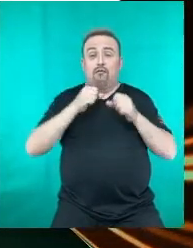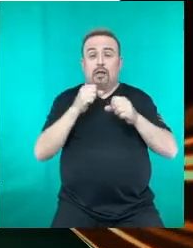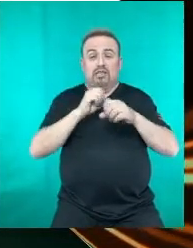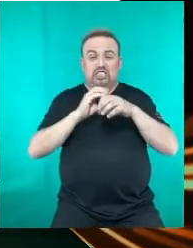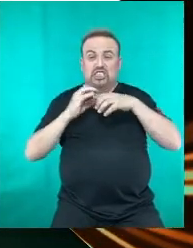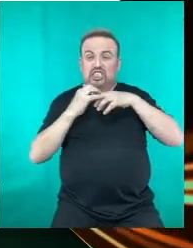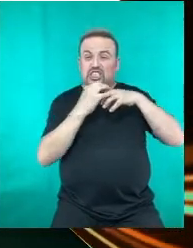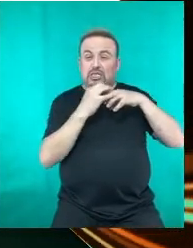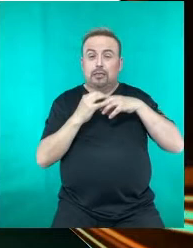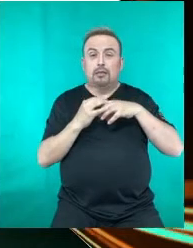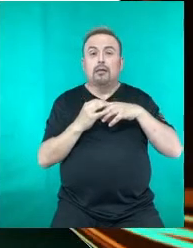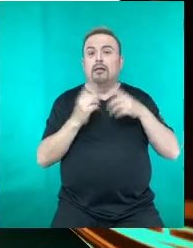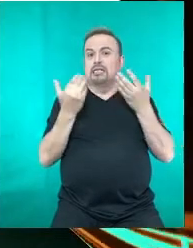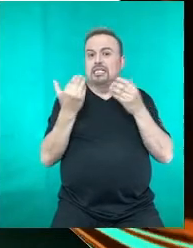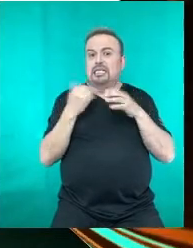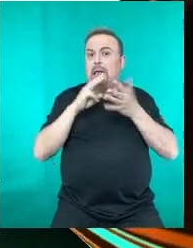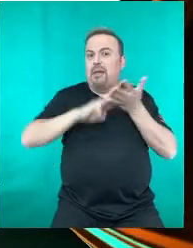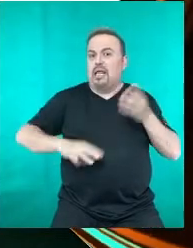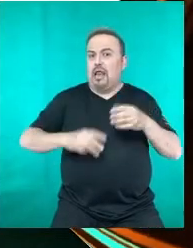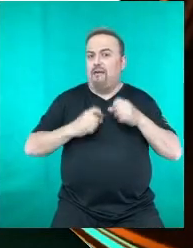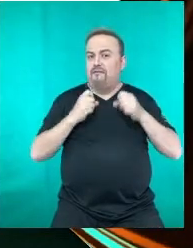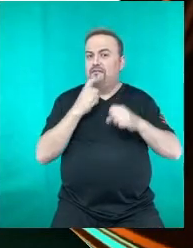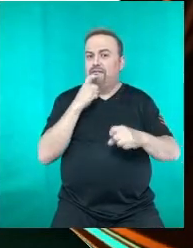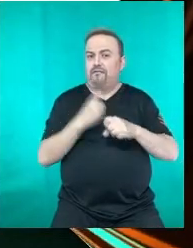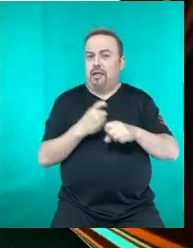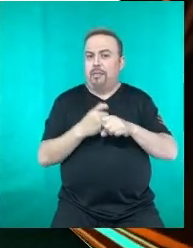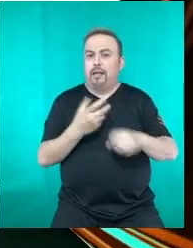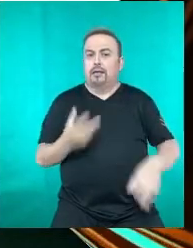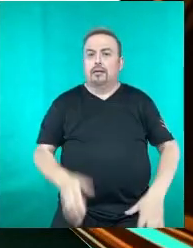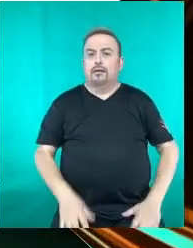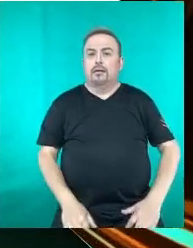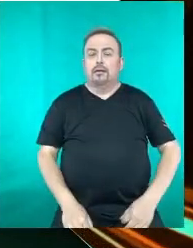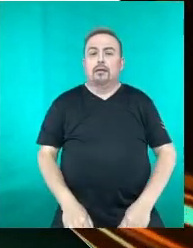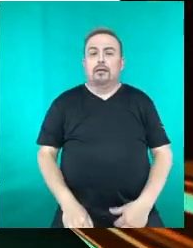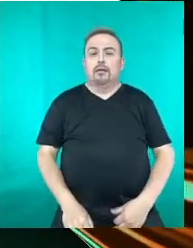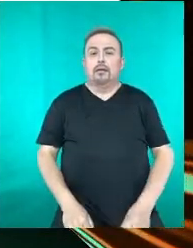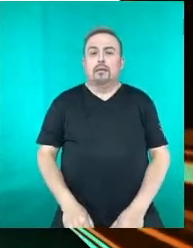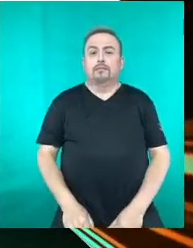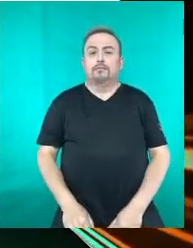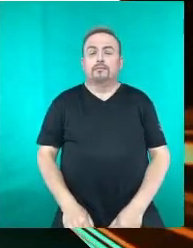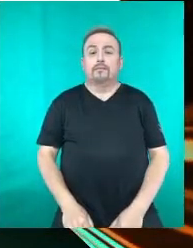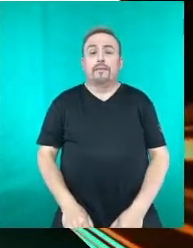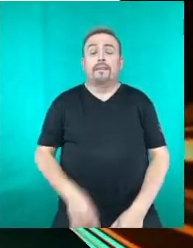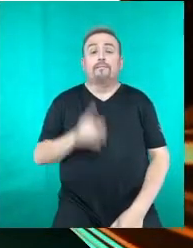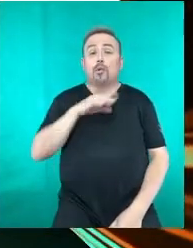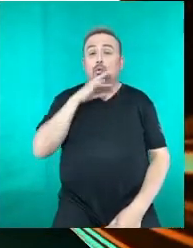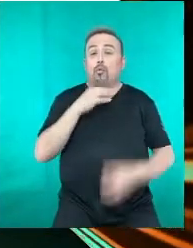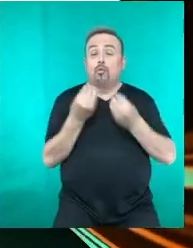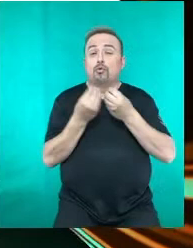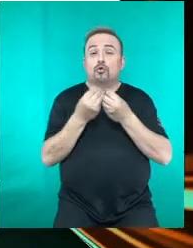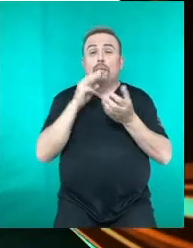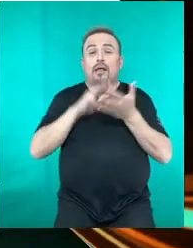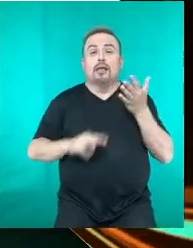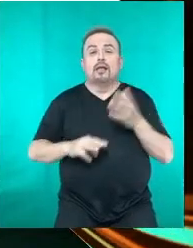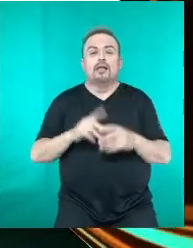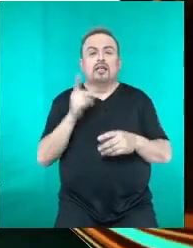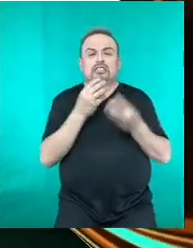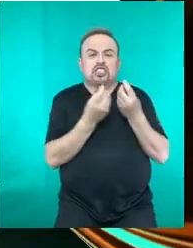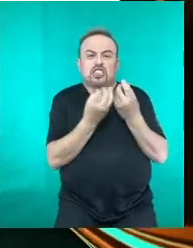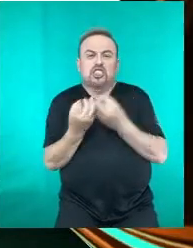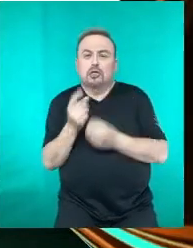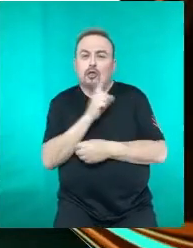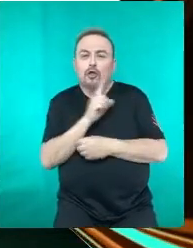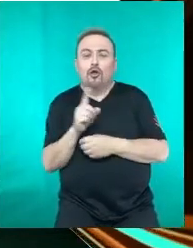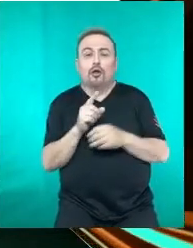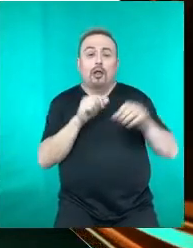Chile son súper agresivos con los materiales. Se ocupa mucho material inoxidable, obviamente,